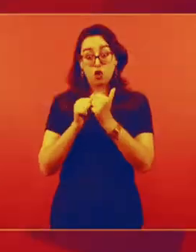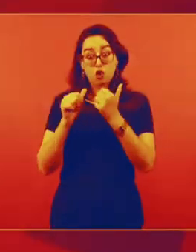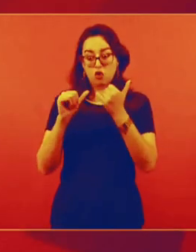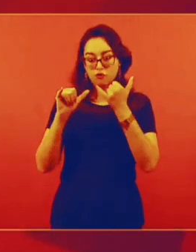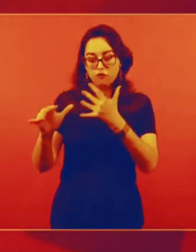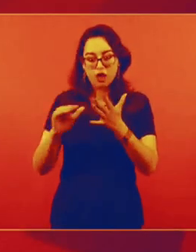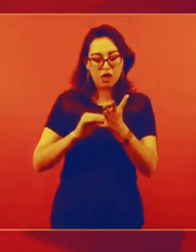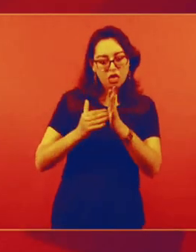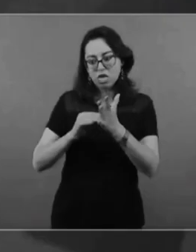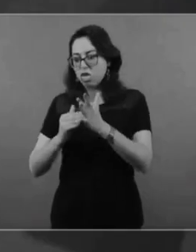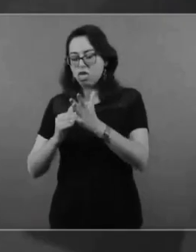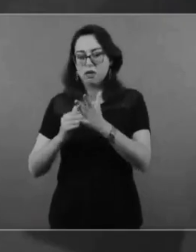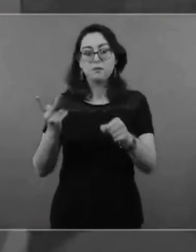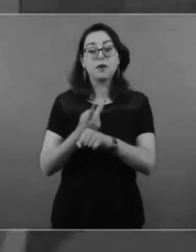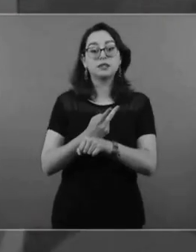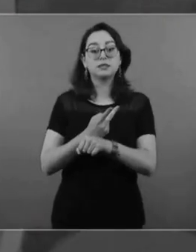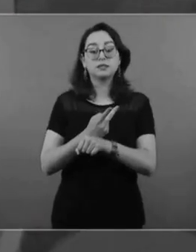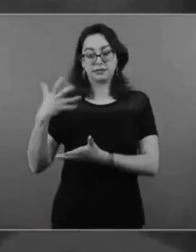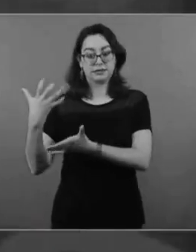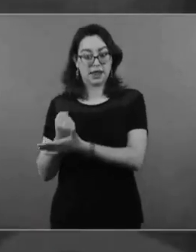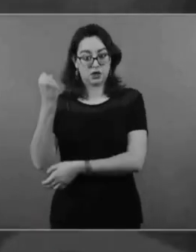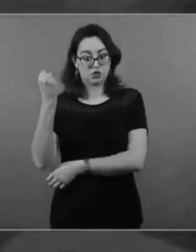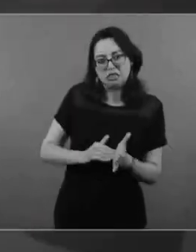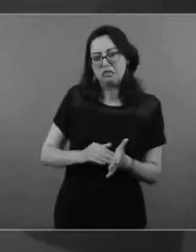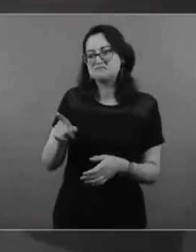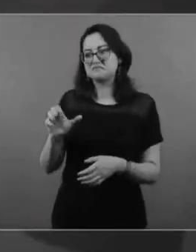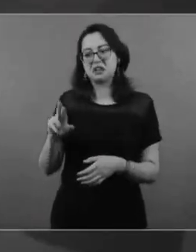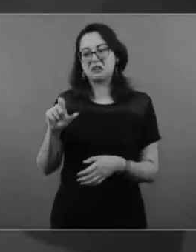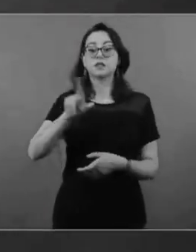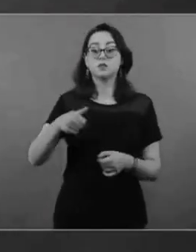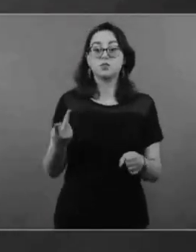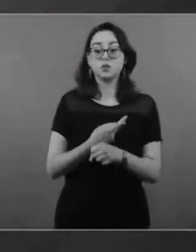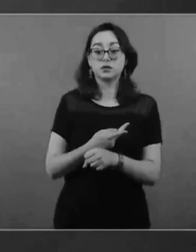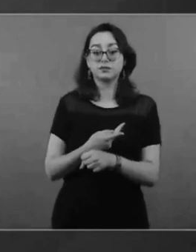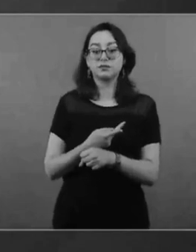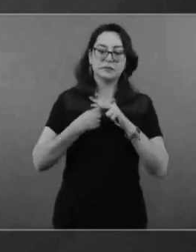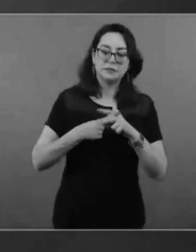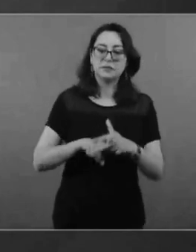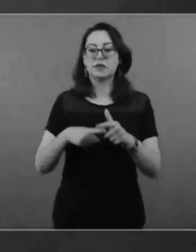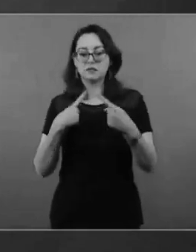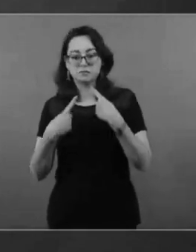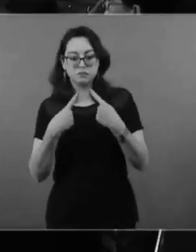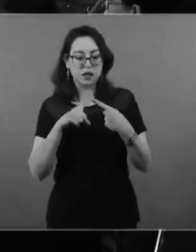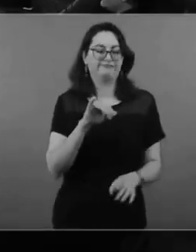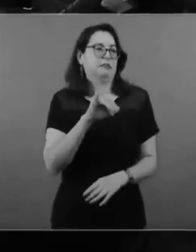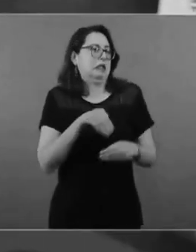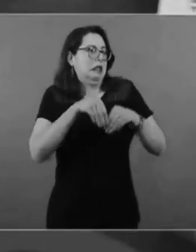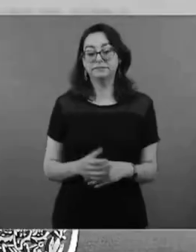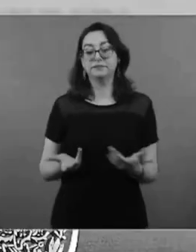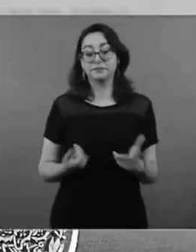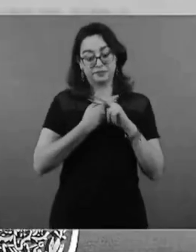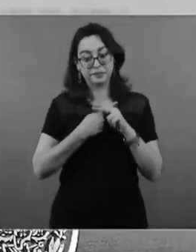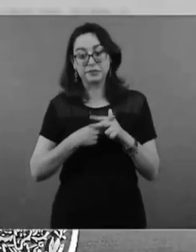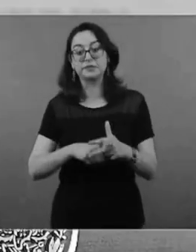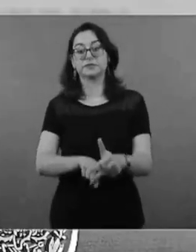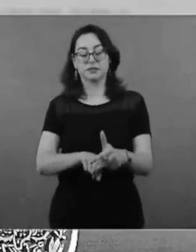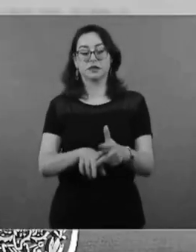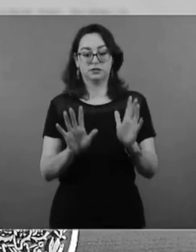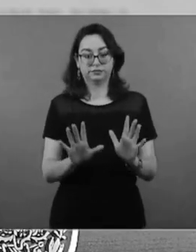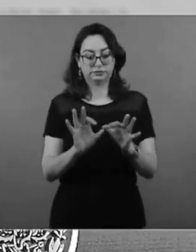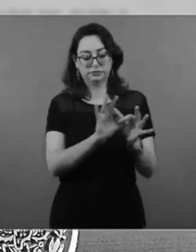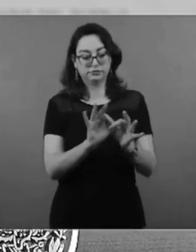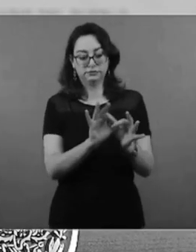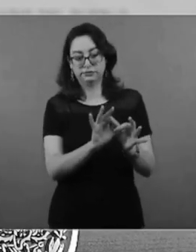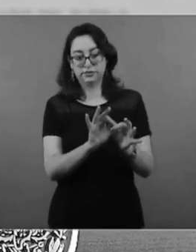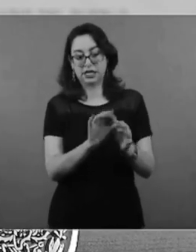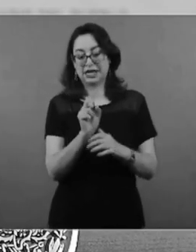Baja California Dame el ingeniero Cárdenas le ganó a Carlos Salinas luego ahí se empezó a establecer la alianza entre Salinas y el pan y Salinas ordenó